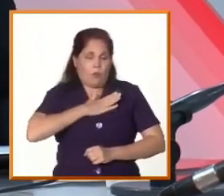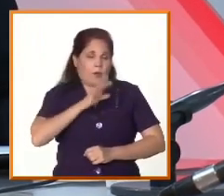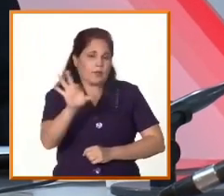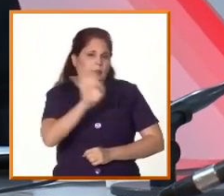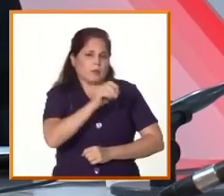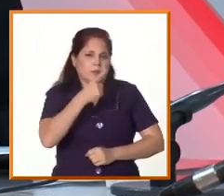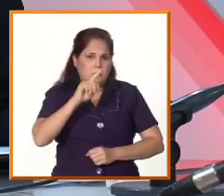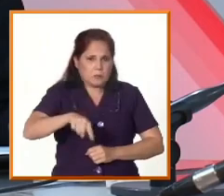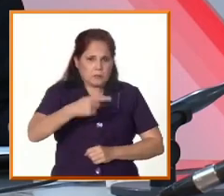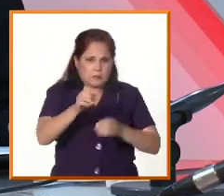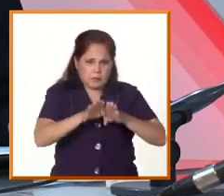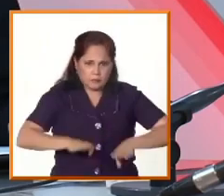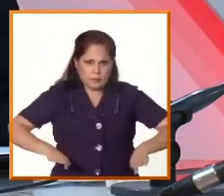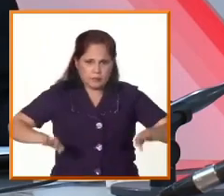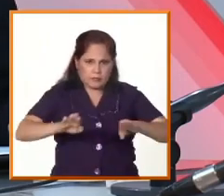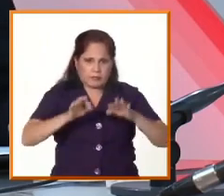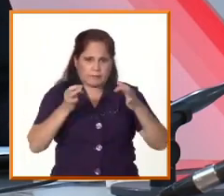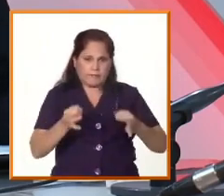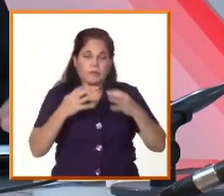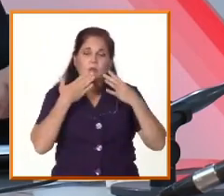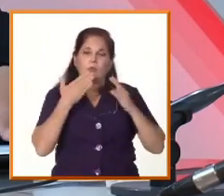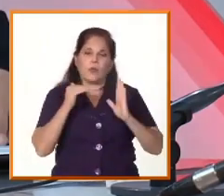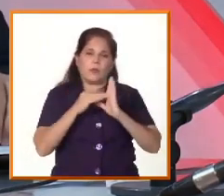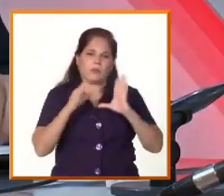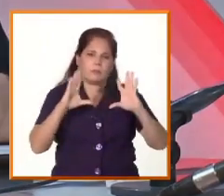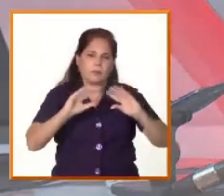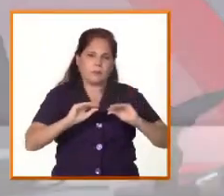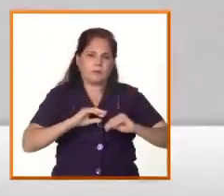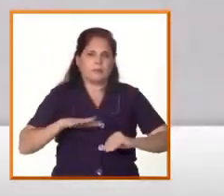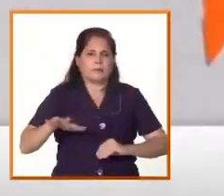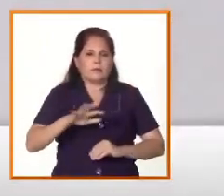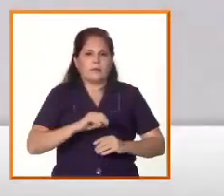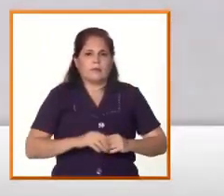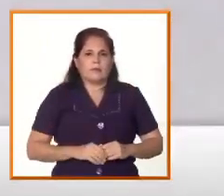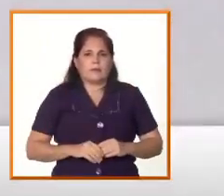que nos acompañen mañana en la mesa redonda muy buenas noches